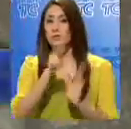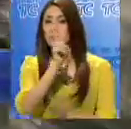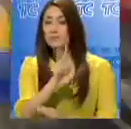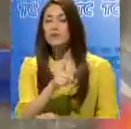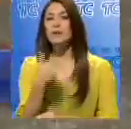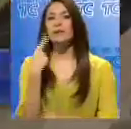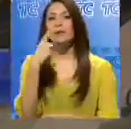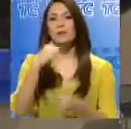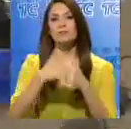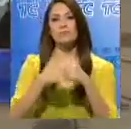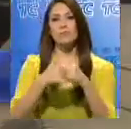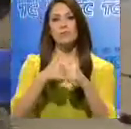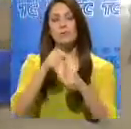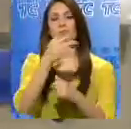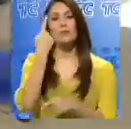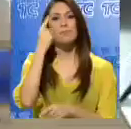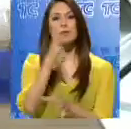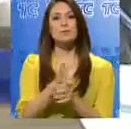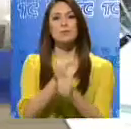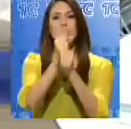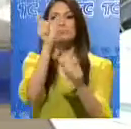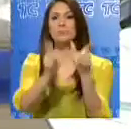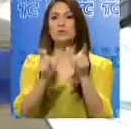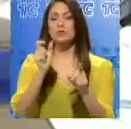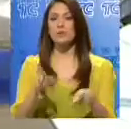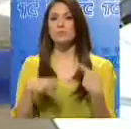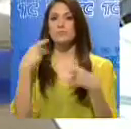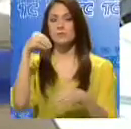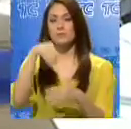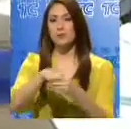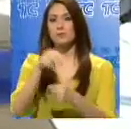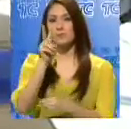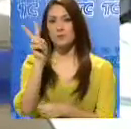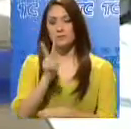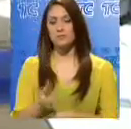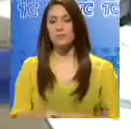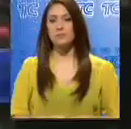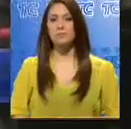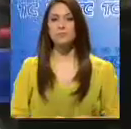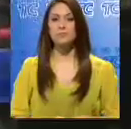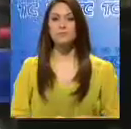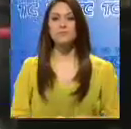como una amenaza para la seguridad nacional y política exterior de ese país.